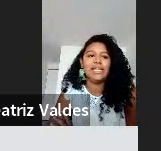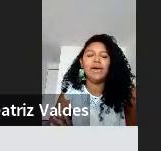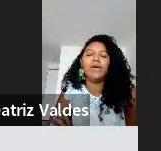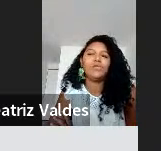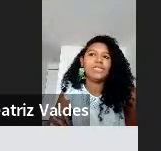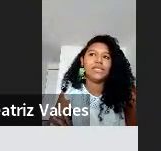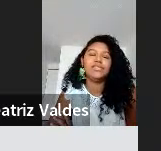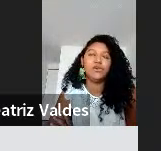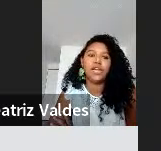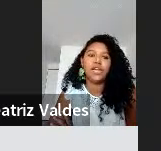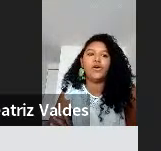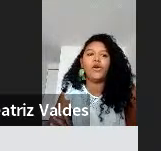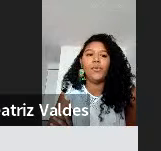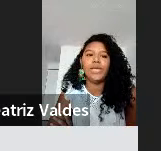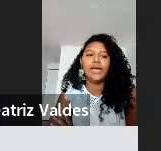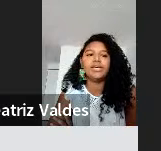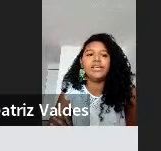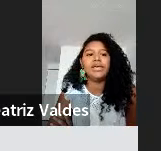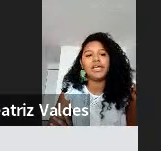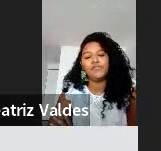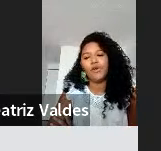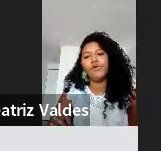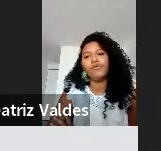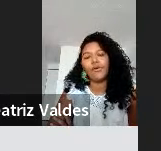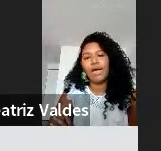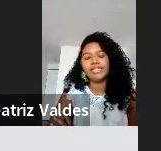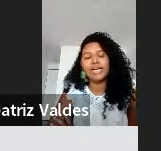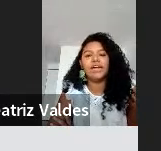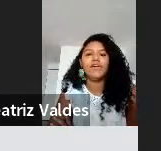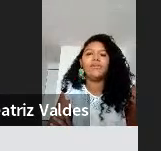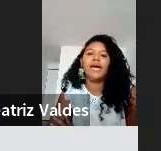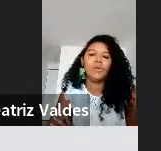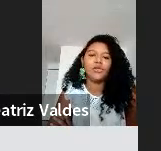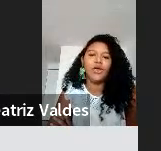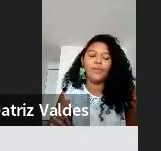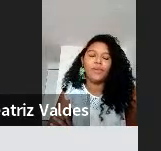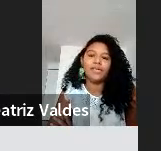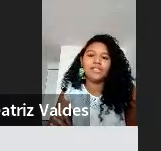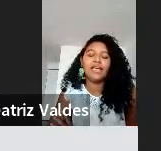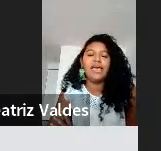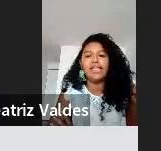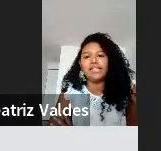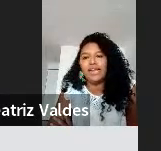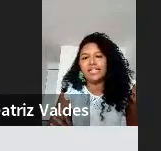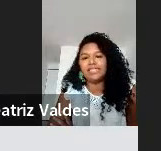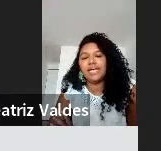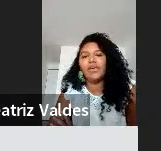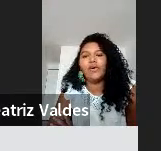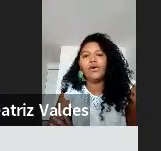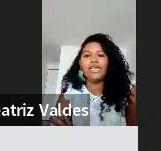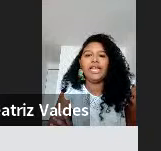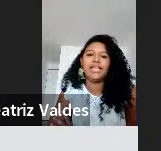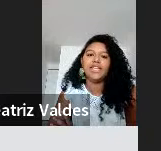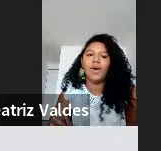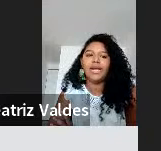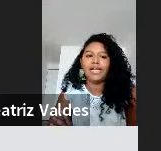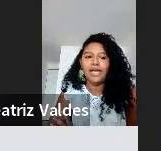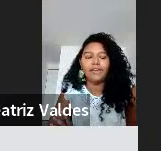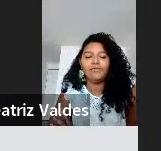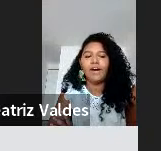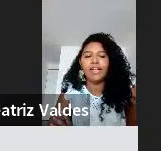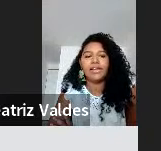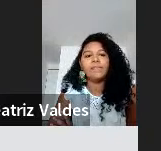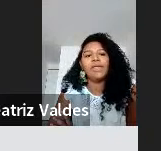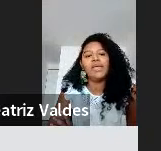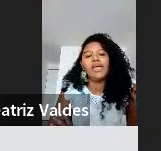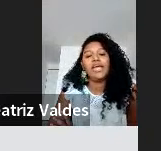del sistema de justicia transicional de Colombia, que fueron conformadas tras la firma del acuerdo de paz entre el Estado y la antigua guerrilla de